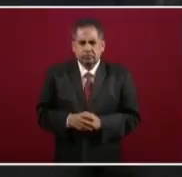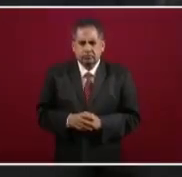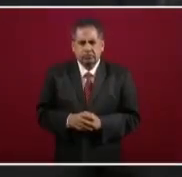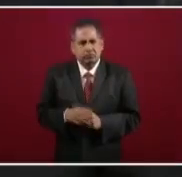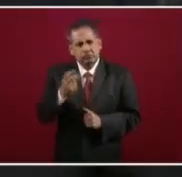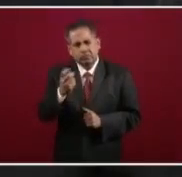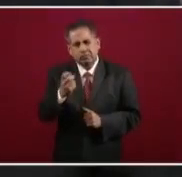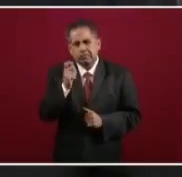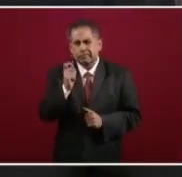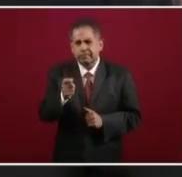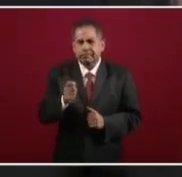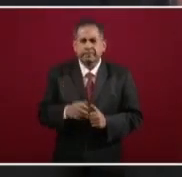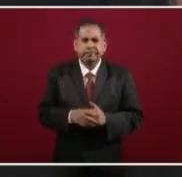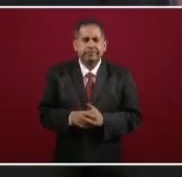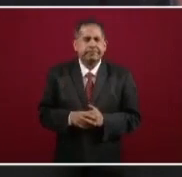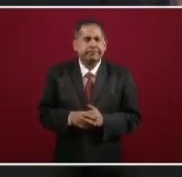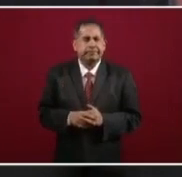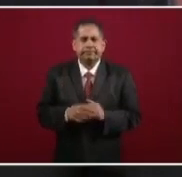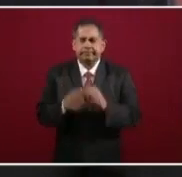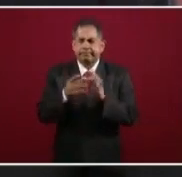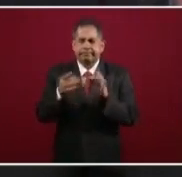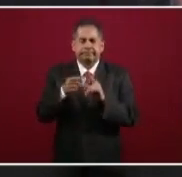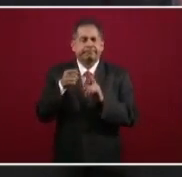es un acto